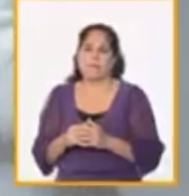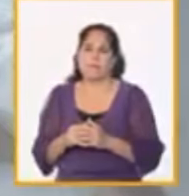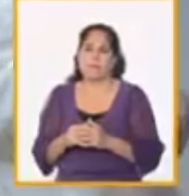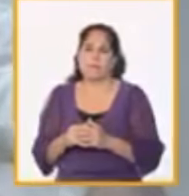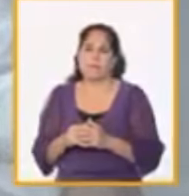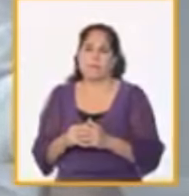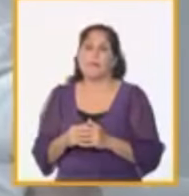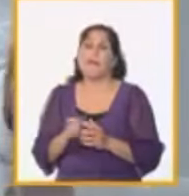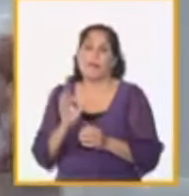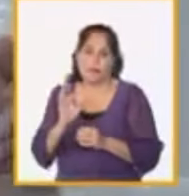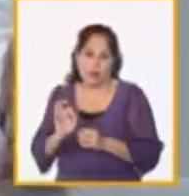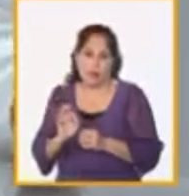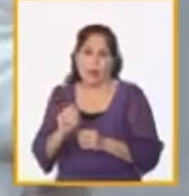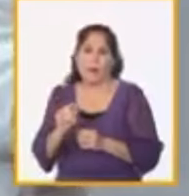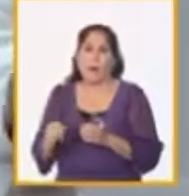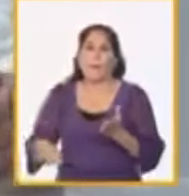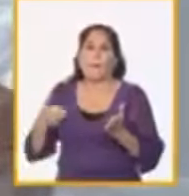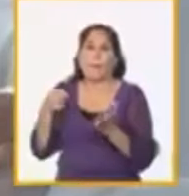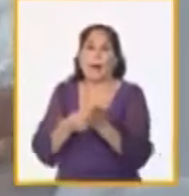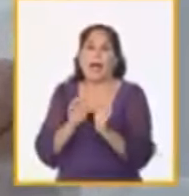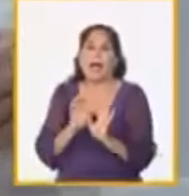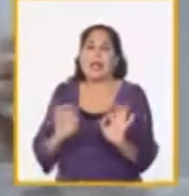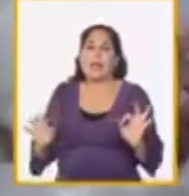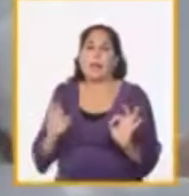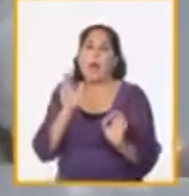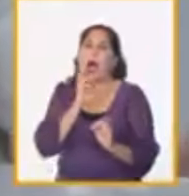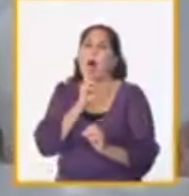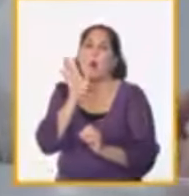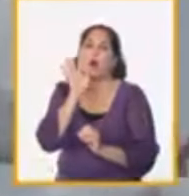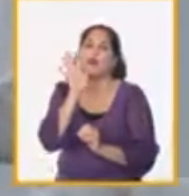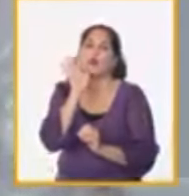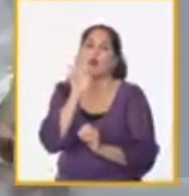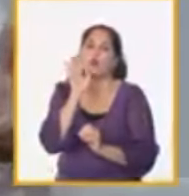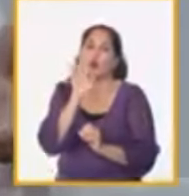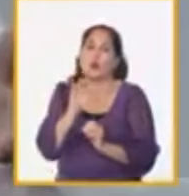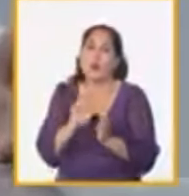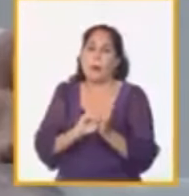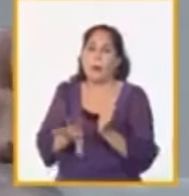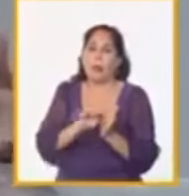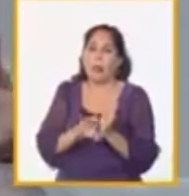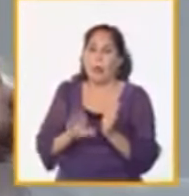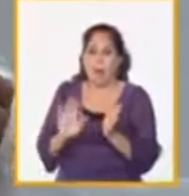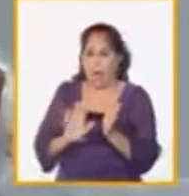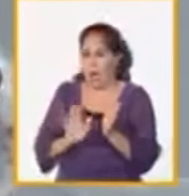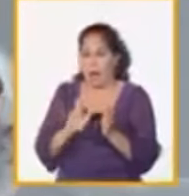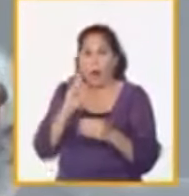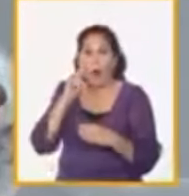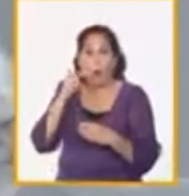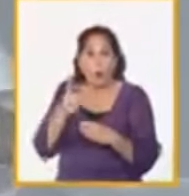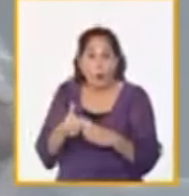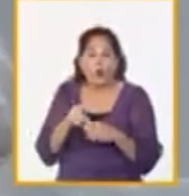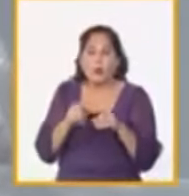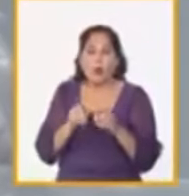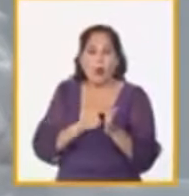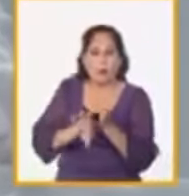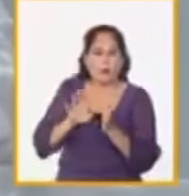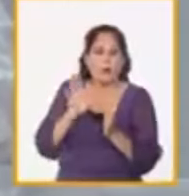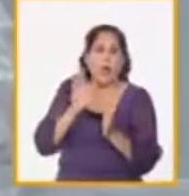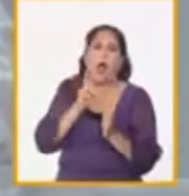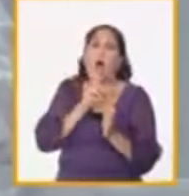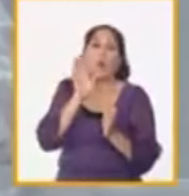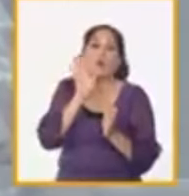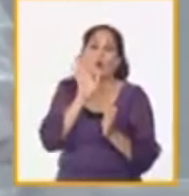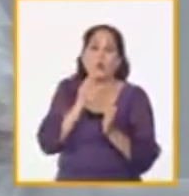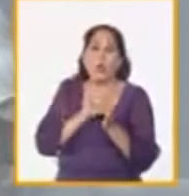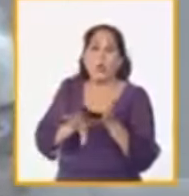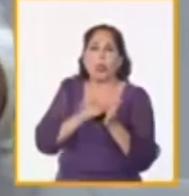que es verdad que hay personas que pagaron para la limpieza de la fosa, pero todavía no está vertiendo, y con el mínimo combustible que tenemos, tenemos que concentrarnos en las